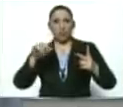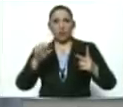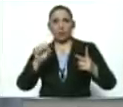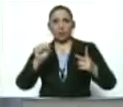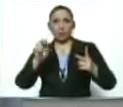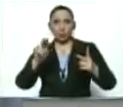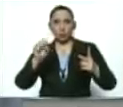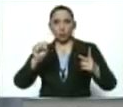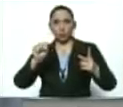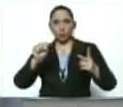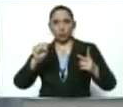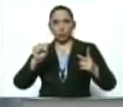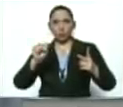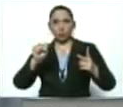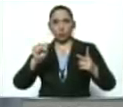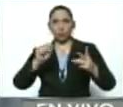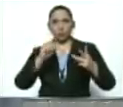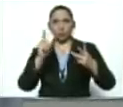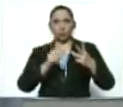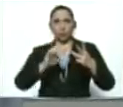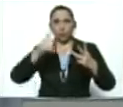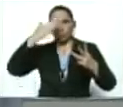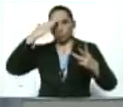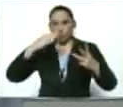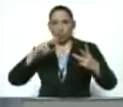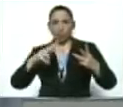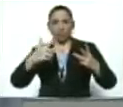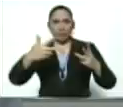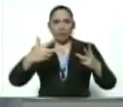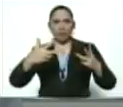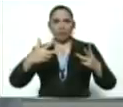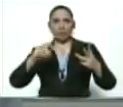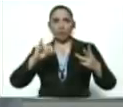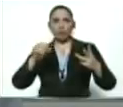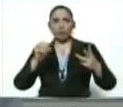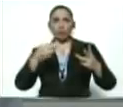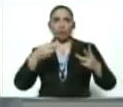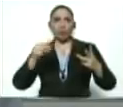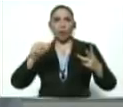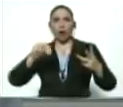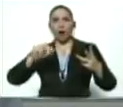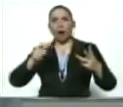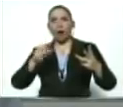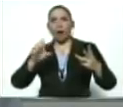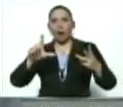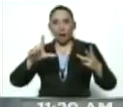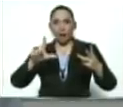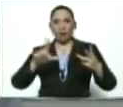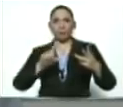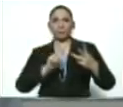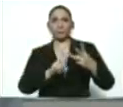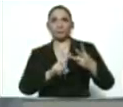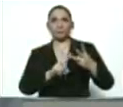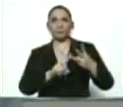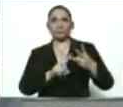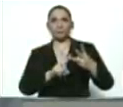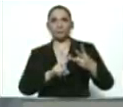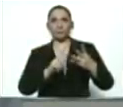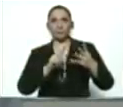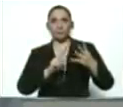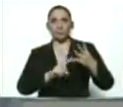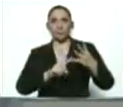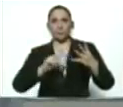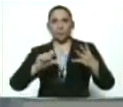Torres Parada, sargento mayor de tercera Johángel Simón Rodríguez Escalona,